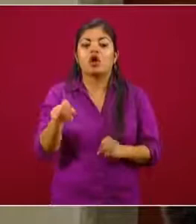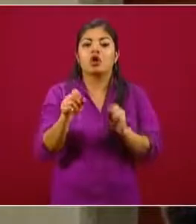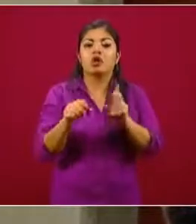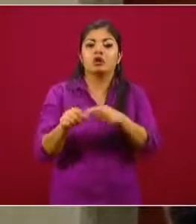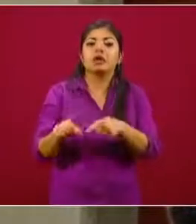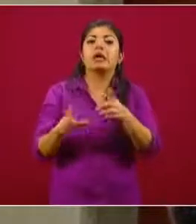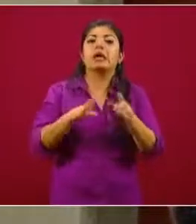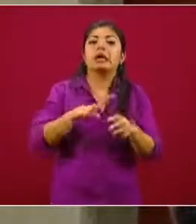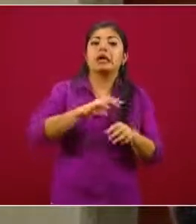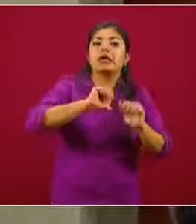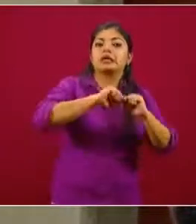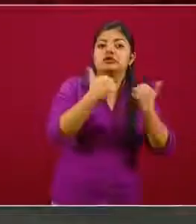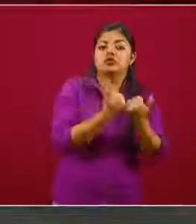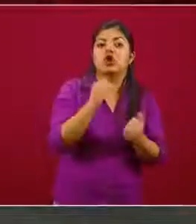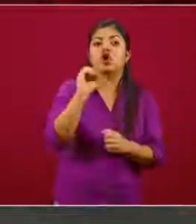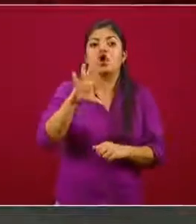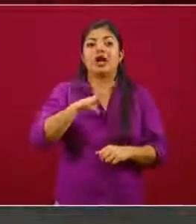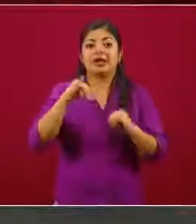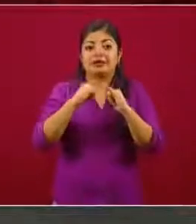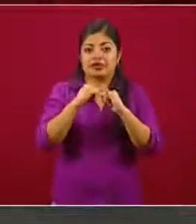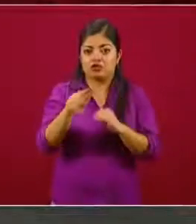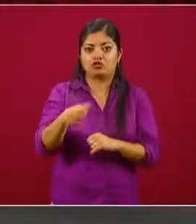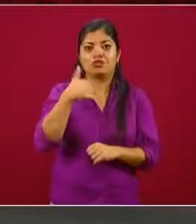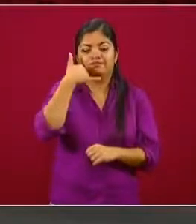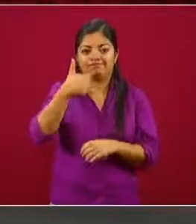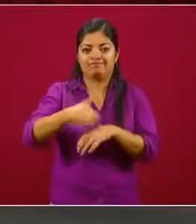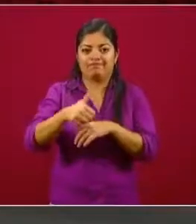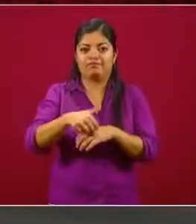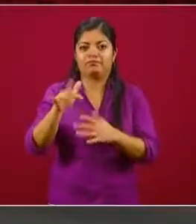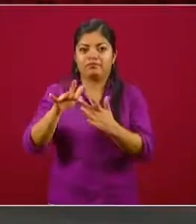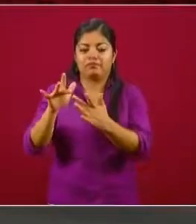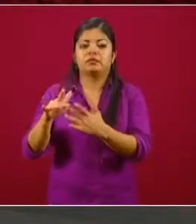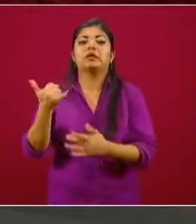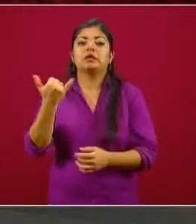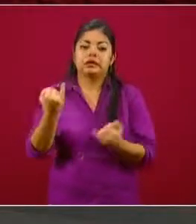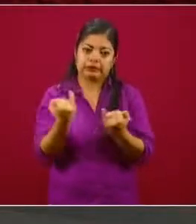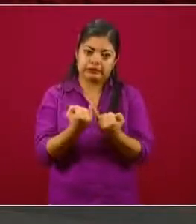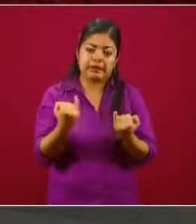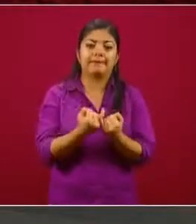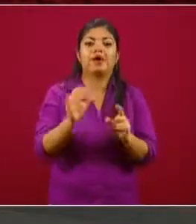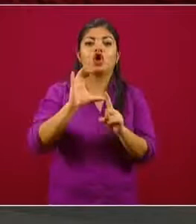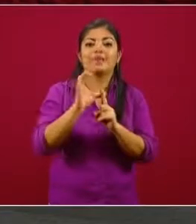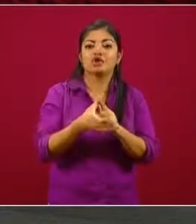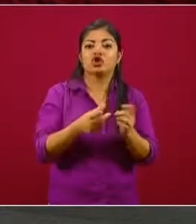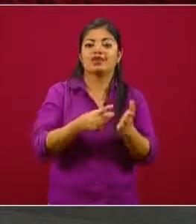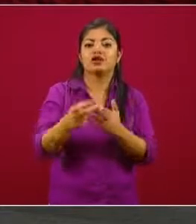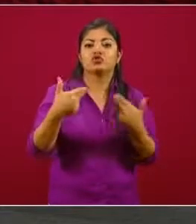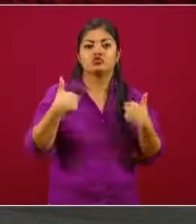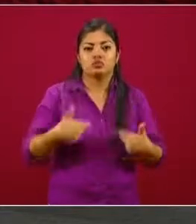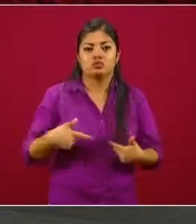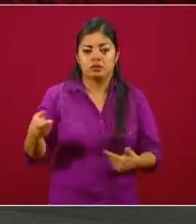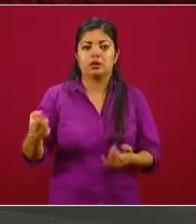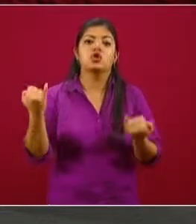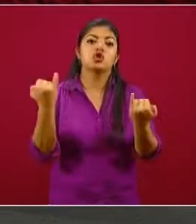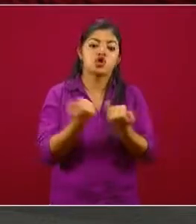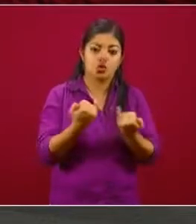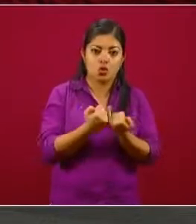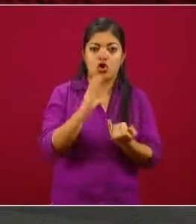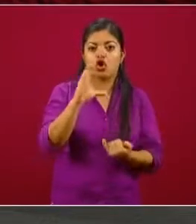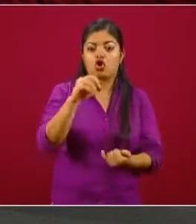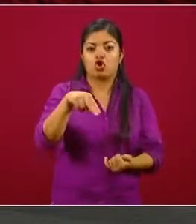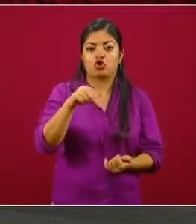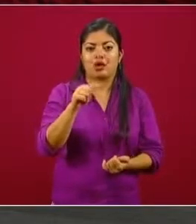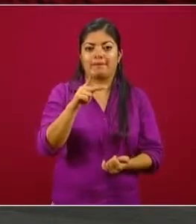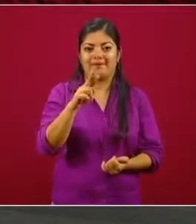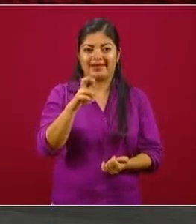las organizaciones o a las instituciones adecuadas. Y finalmente, las comisiones de derechos humanos, como siempre, son una opción, y CONAPRED, como